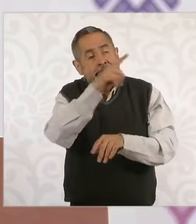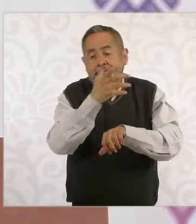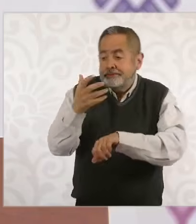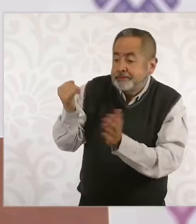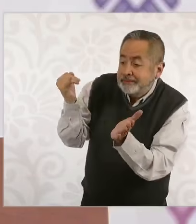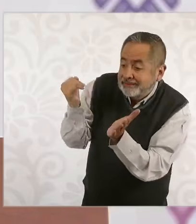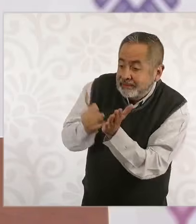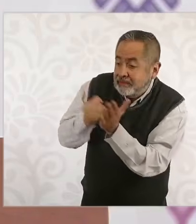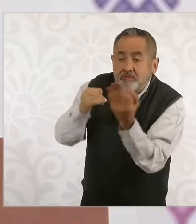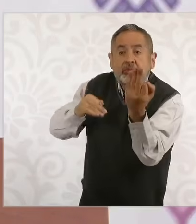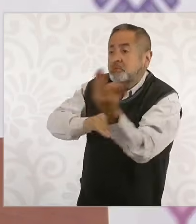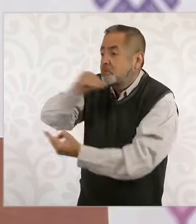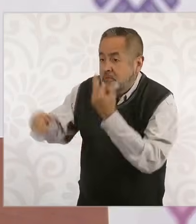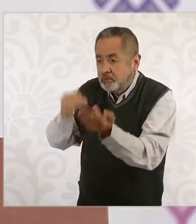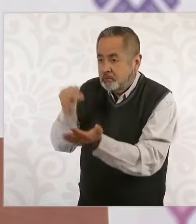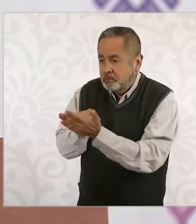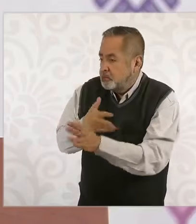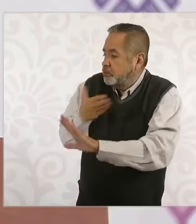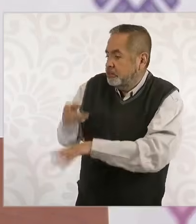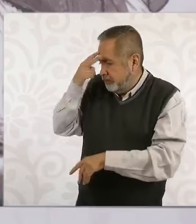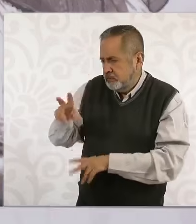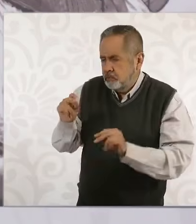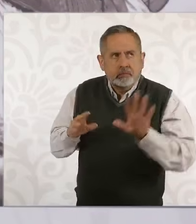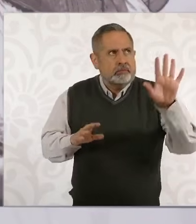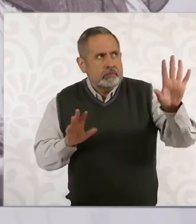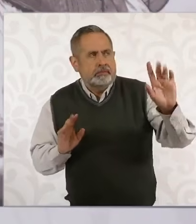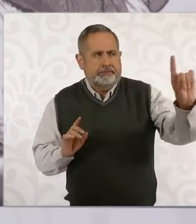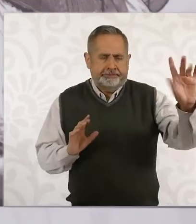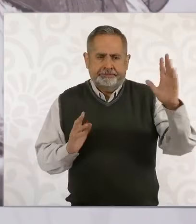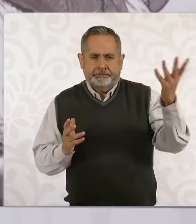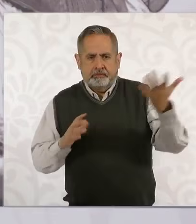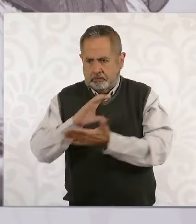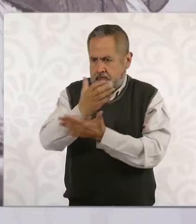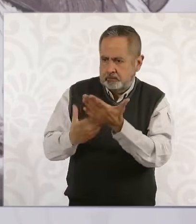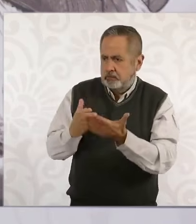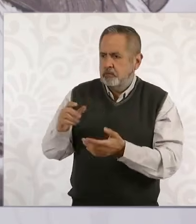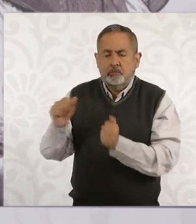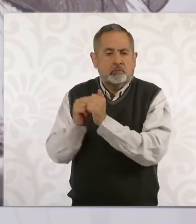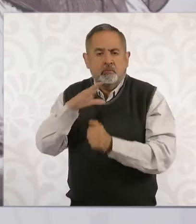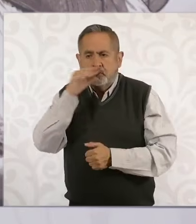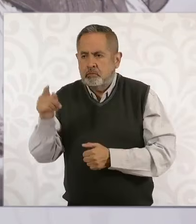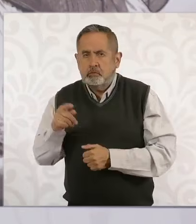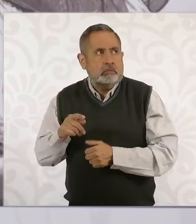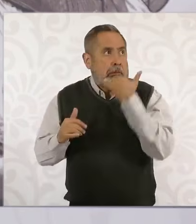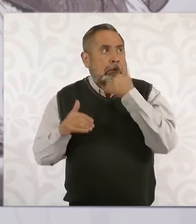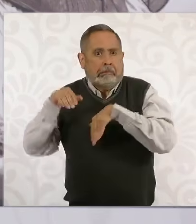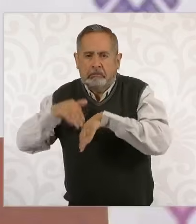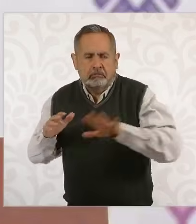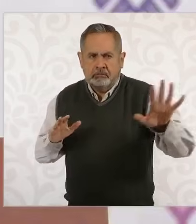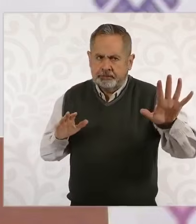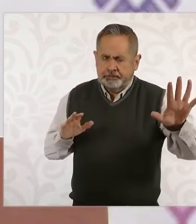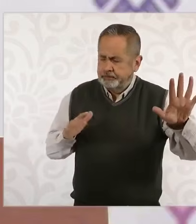Entonces, evidentemente no queremos afectar a México, pero pues tenemos también un contrato con Cuba y queremos seguir apoyando de